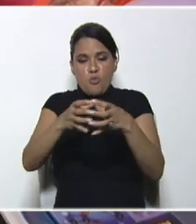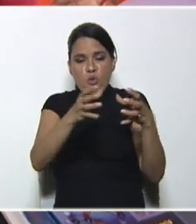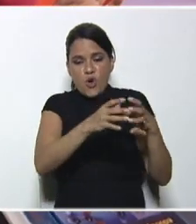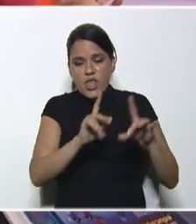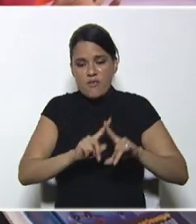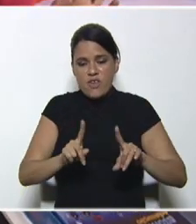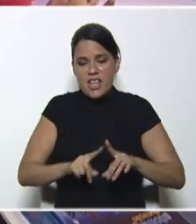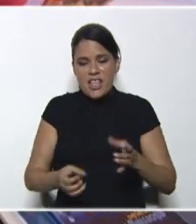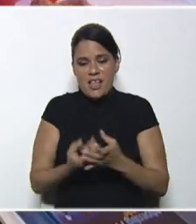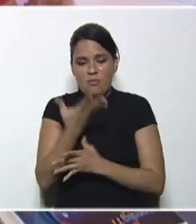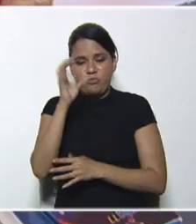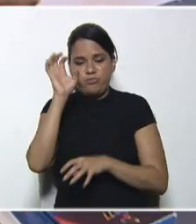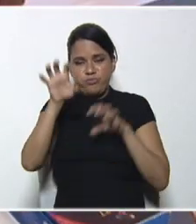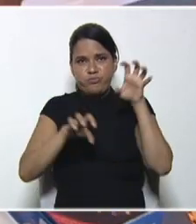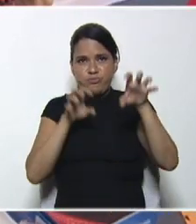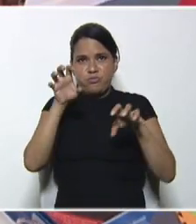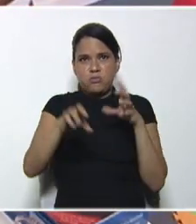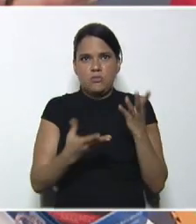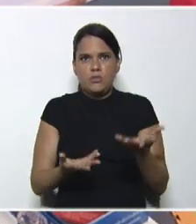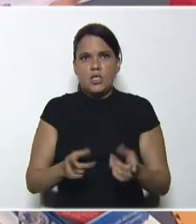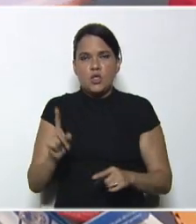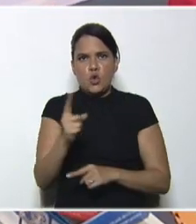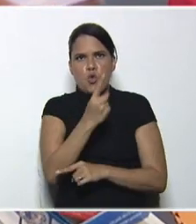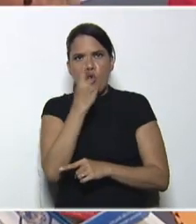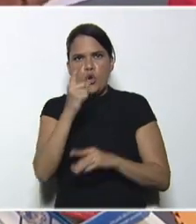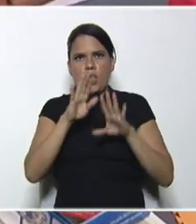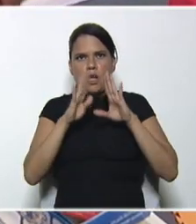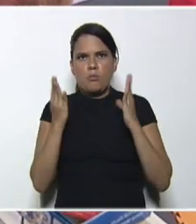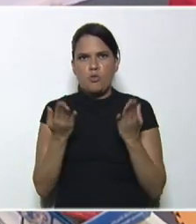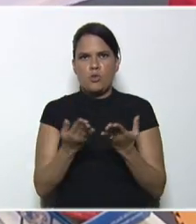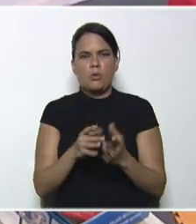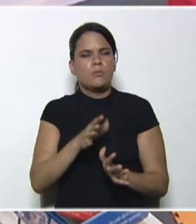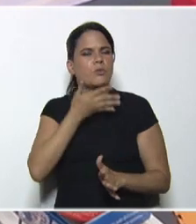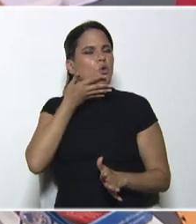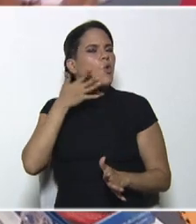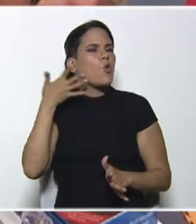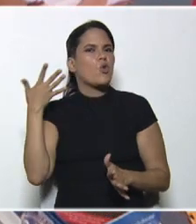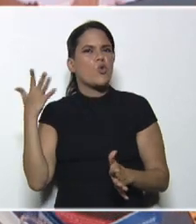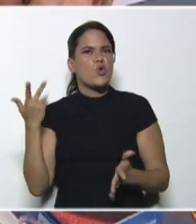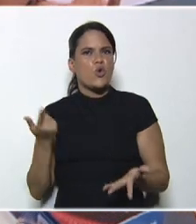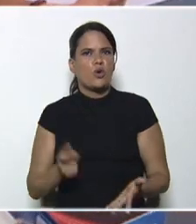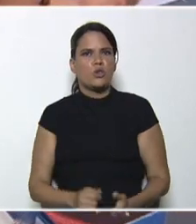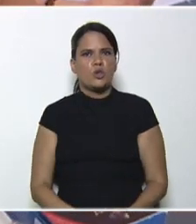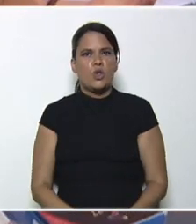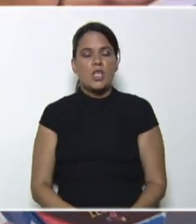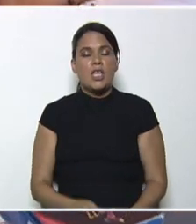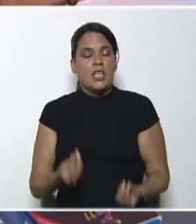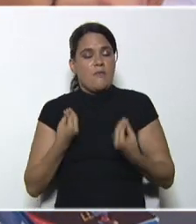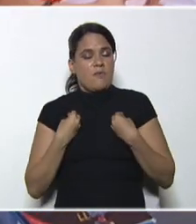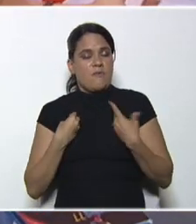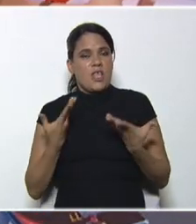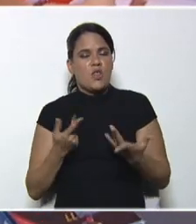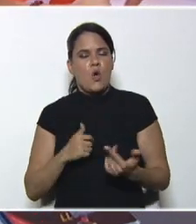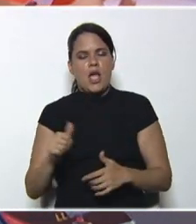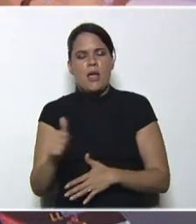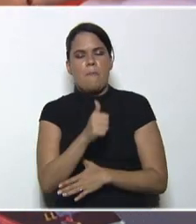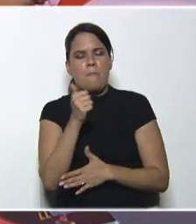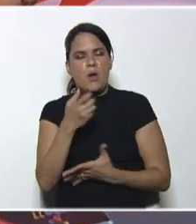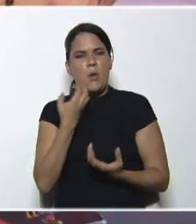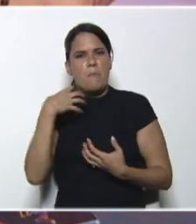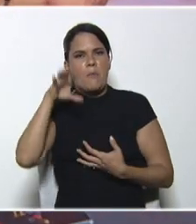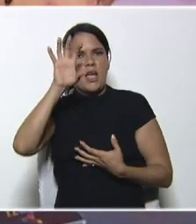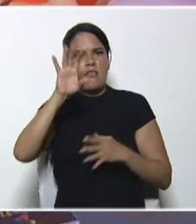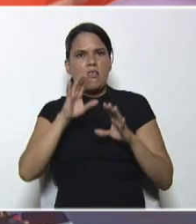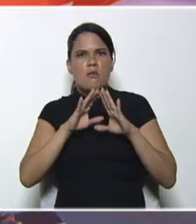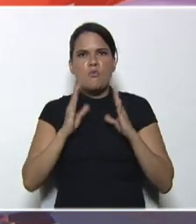el mundo, ¿ok? Así que podemos estar orgullosos y orgullosos de estar viviendo en el mejor país